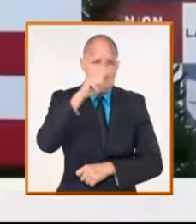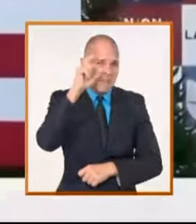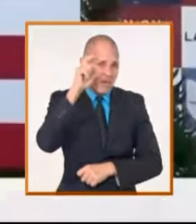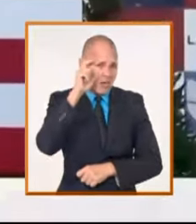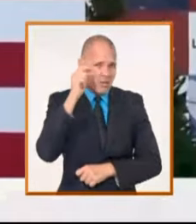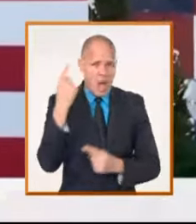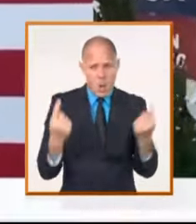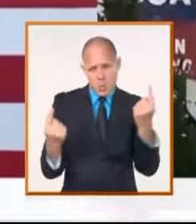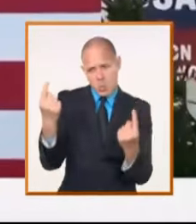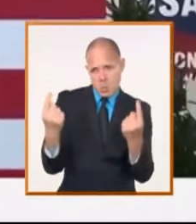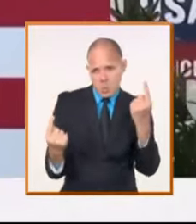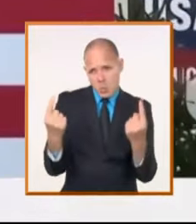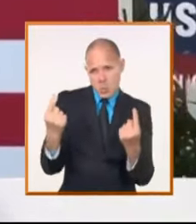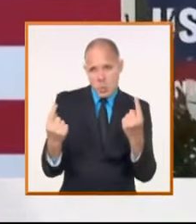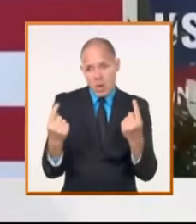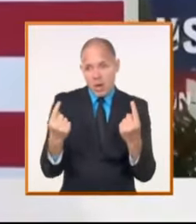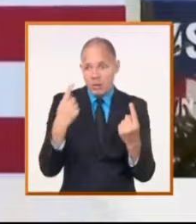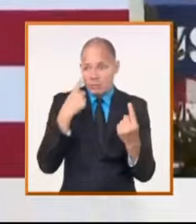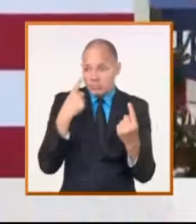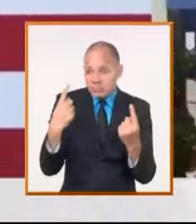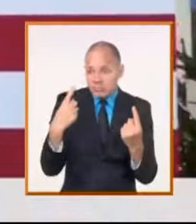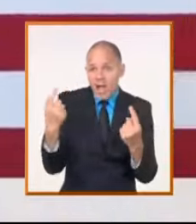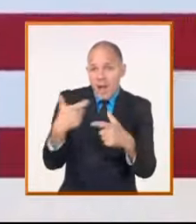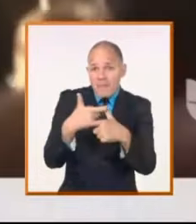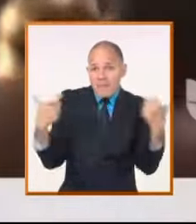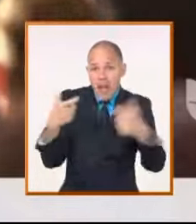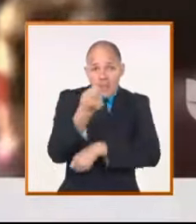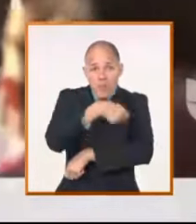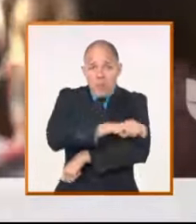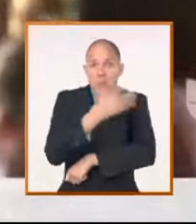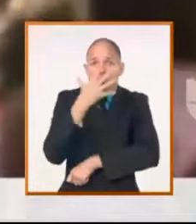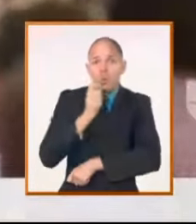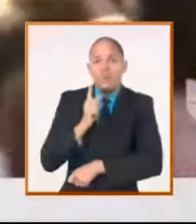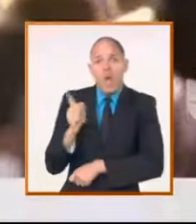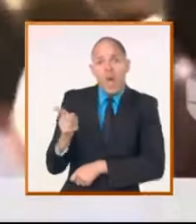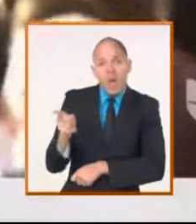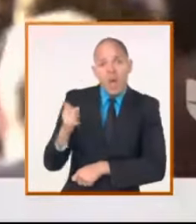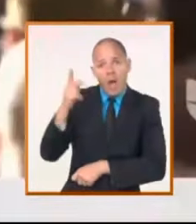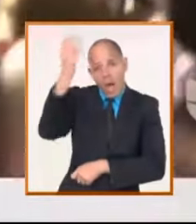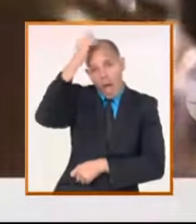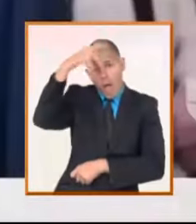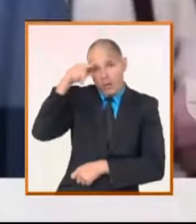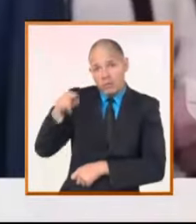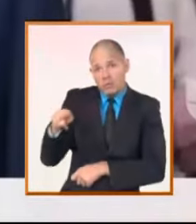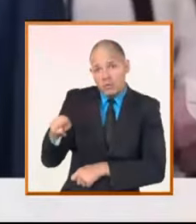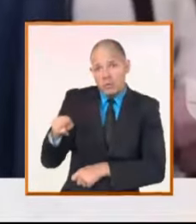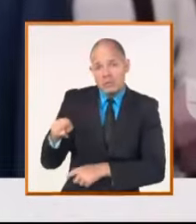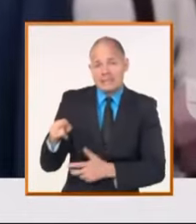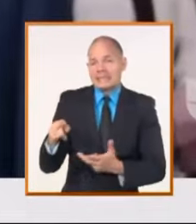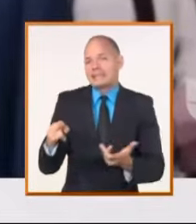College. Biden habría perdido apoyo de los votantes más jóvenes, latinos y afroamericanos.